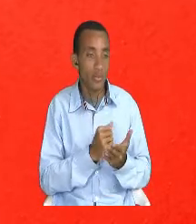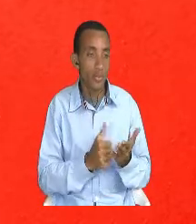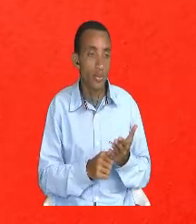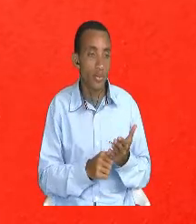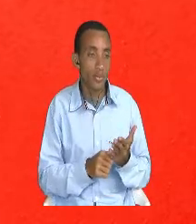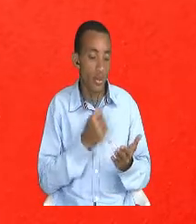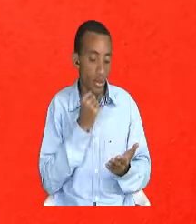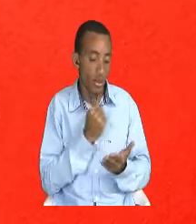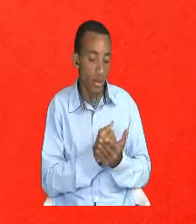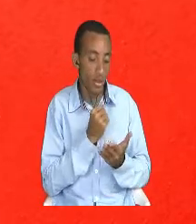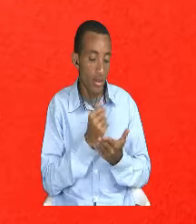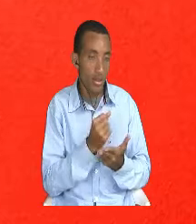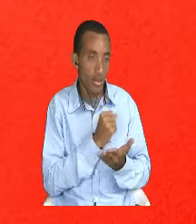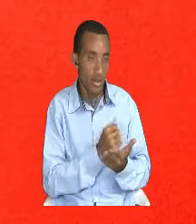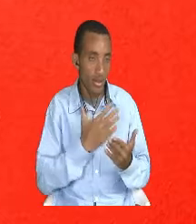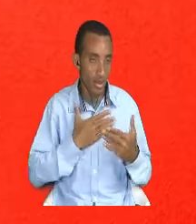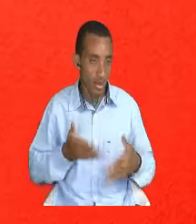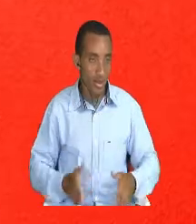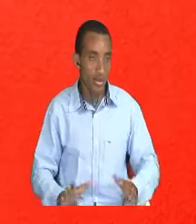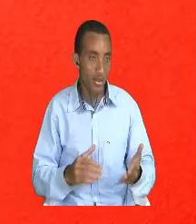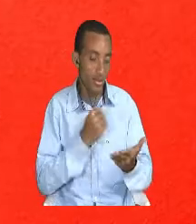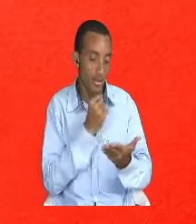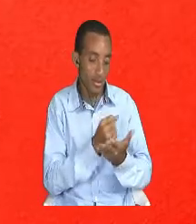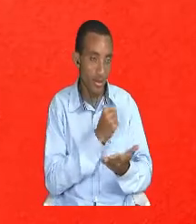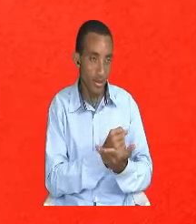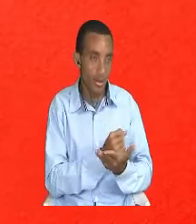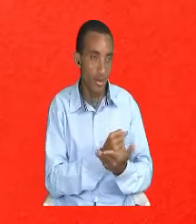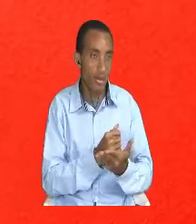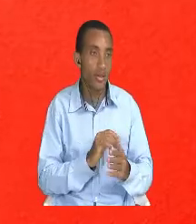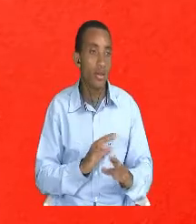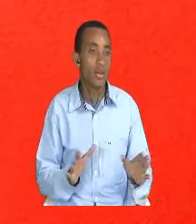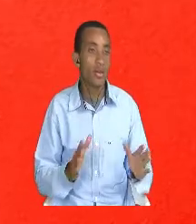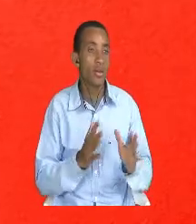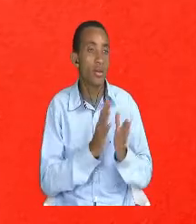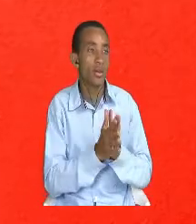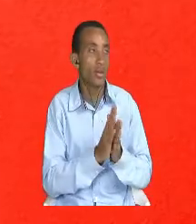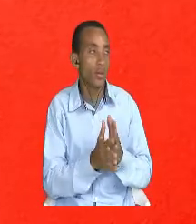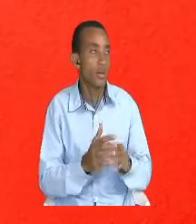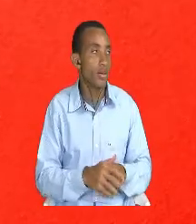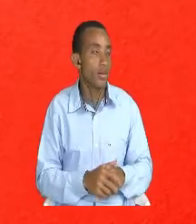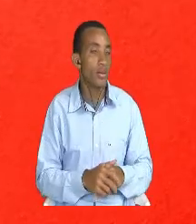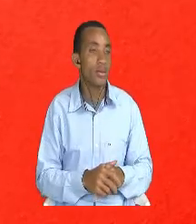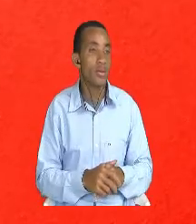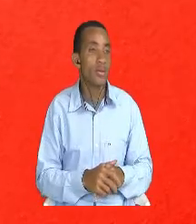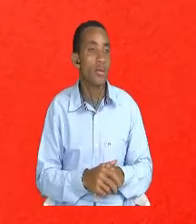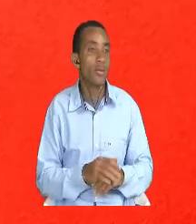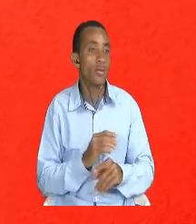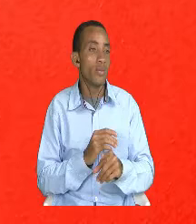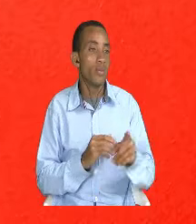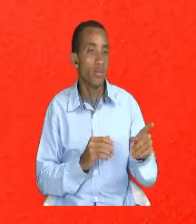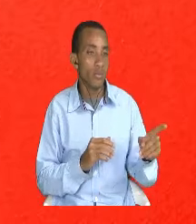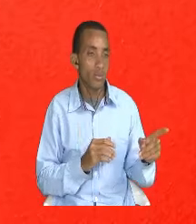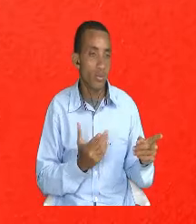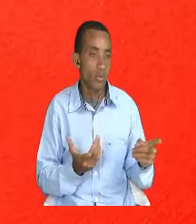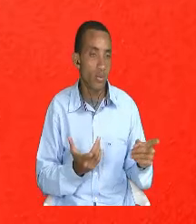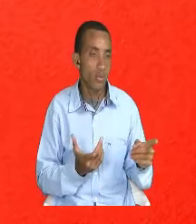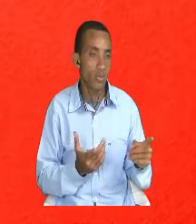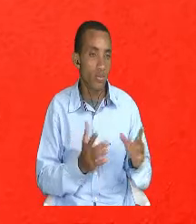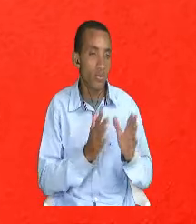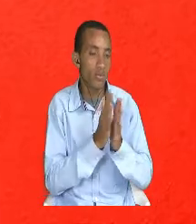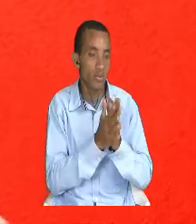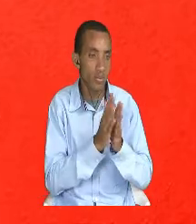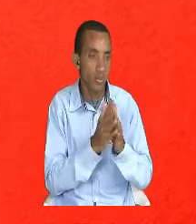el fallecido era el padre. El juez competente es el del último domicilio del fallecido, ¿sí? Entonces, pues esa